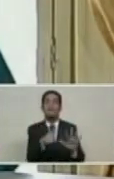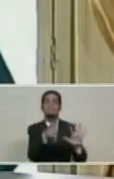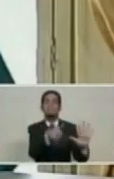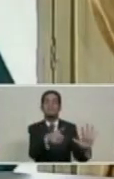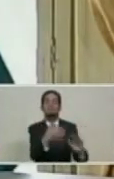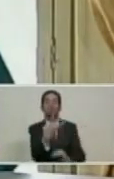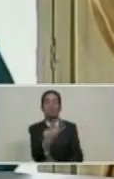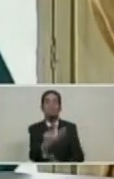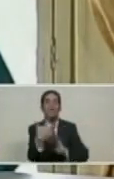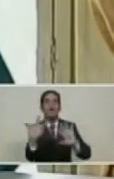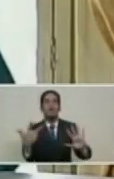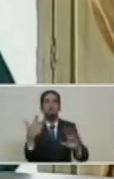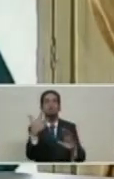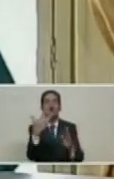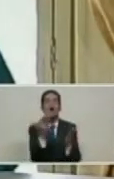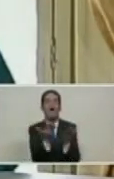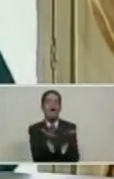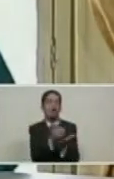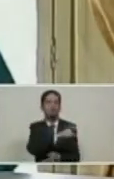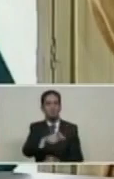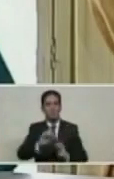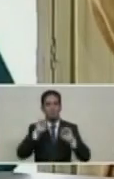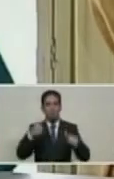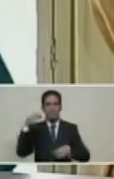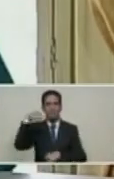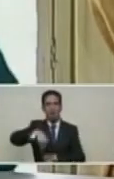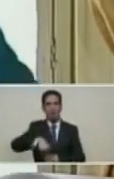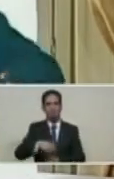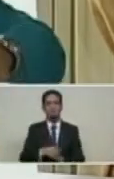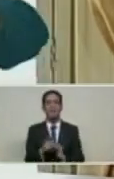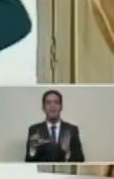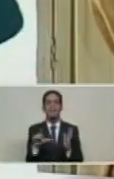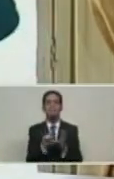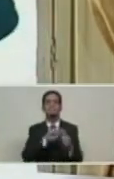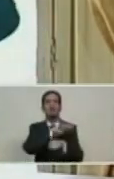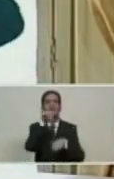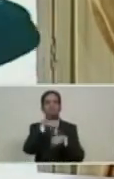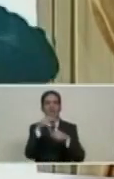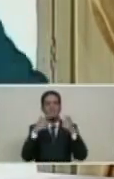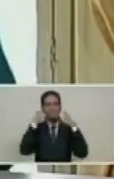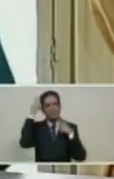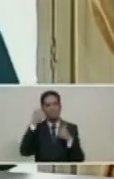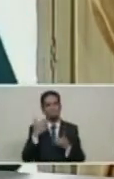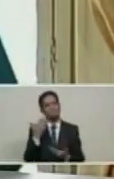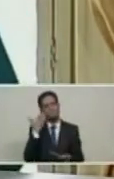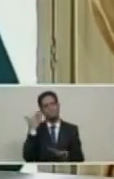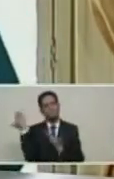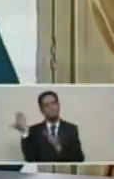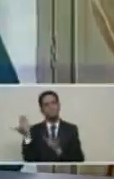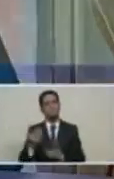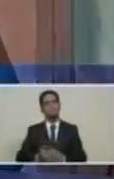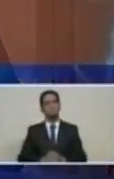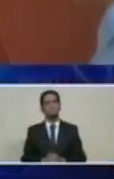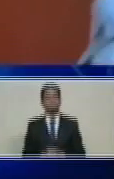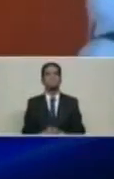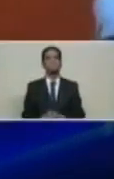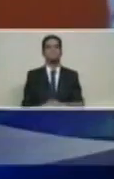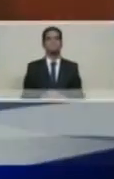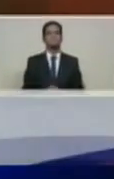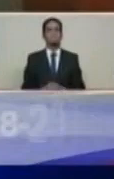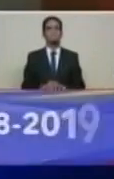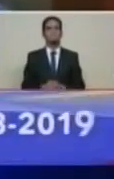estudiantes a partir del día de hoy. El Liceo Nacional Hugo Chávez. Adelante, gobernador.